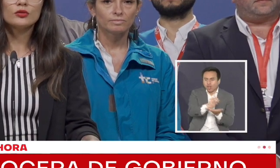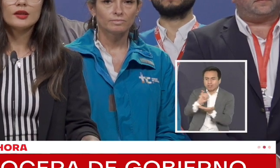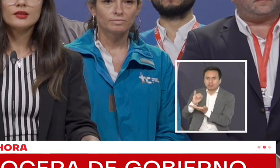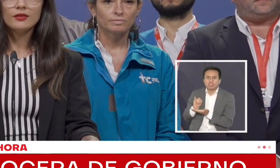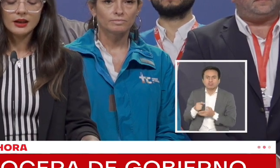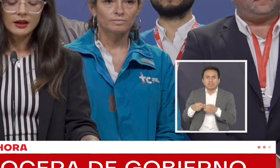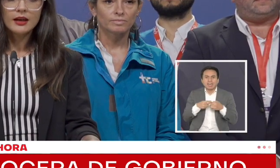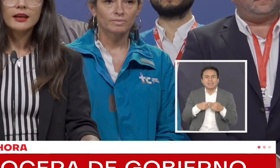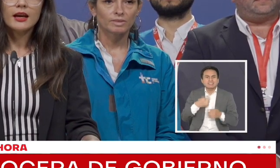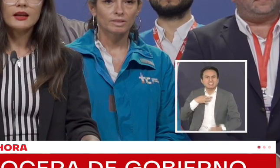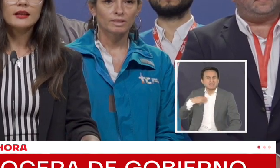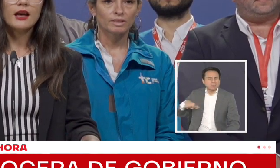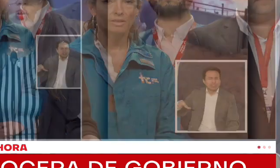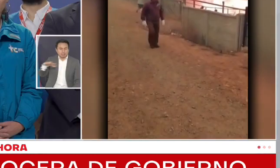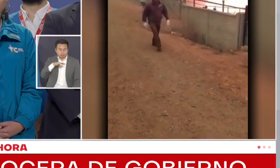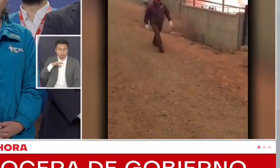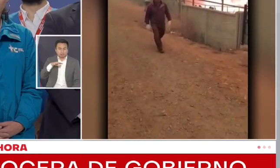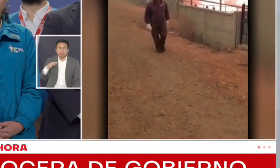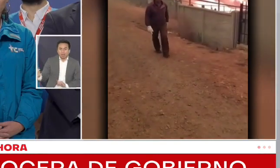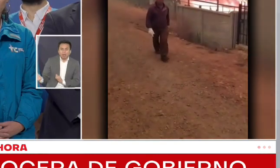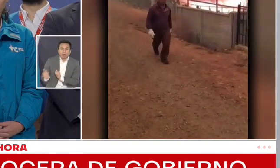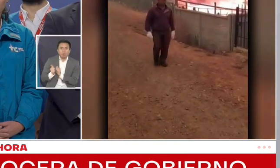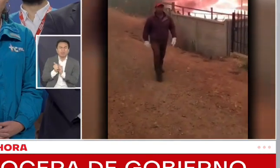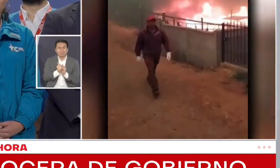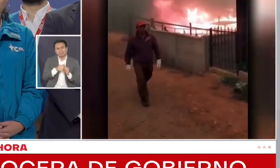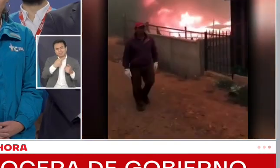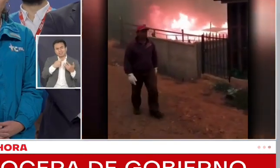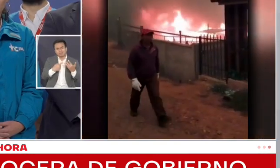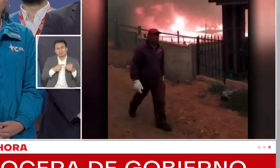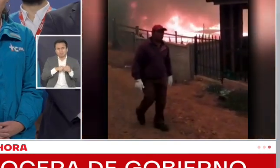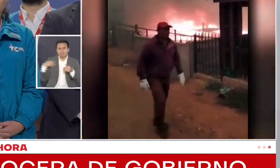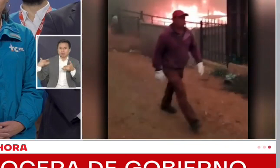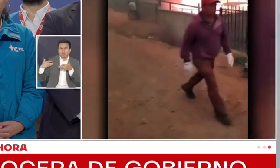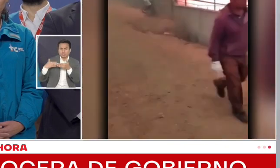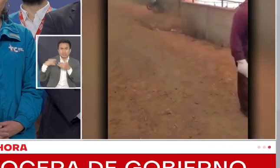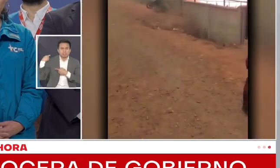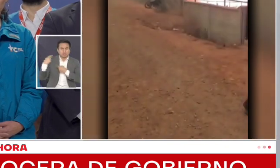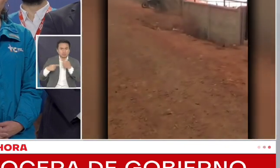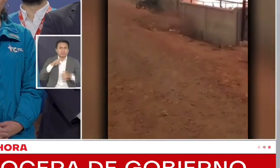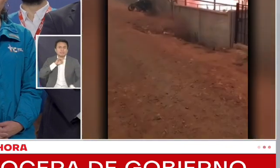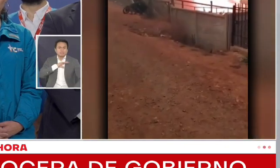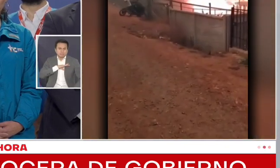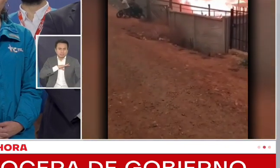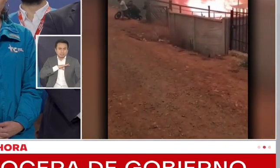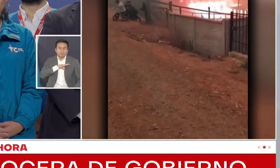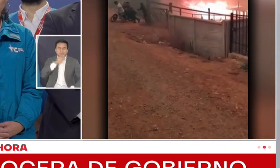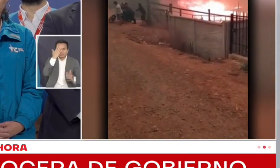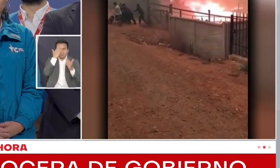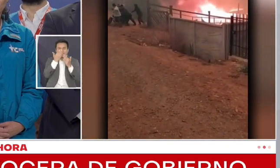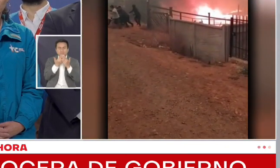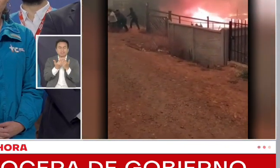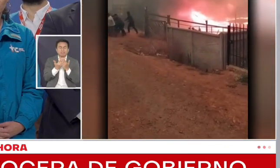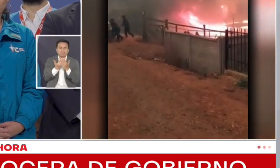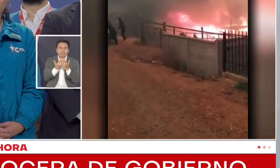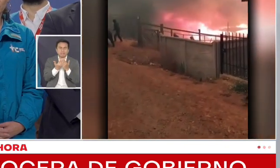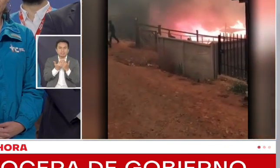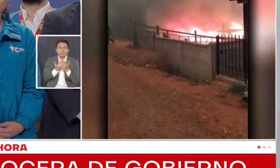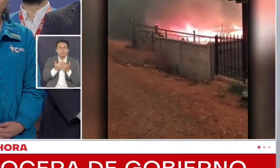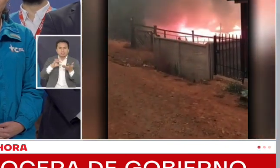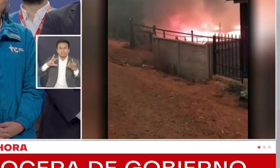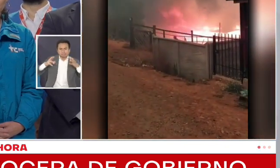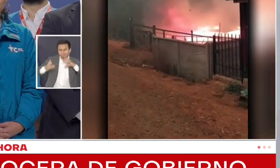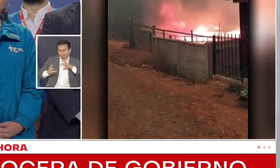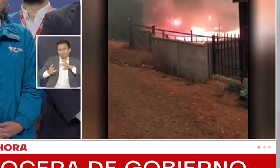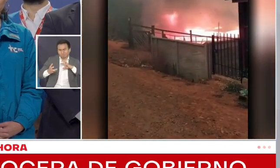de la sociedad civil que han estado acompañando en distintos momentos de la historia de chile para enfrentar las